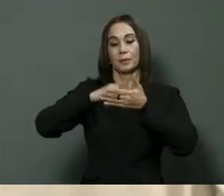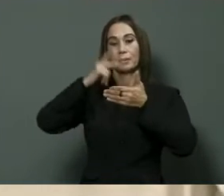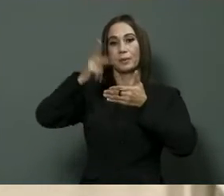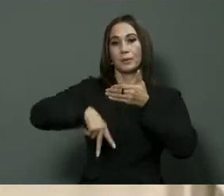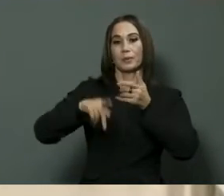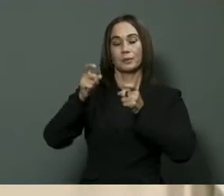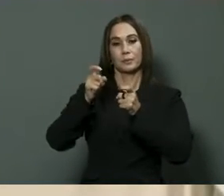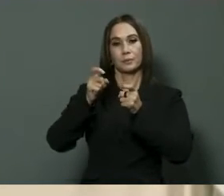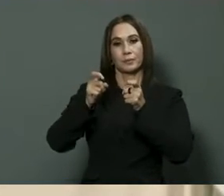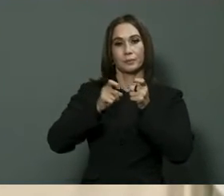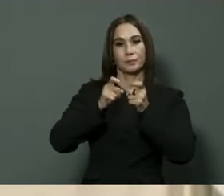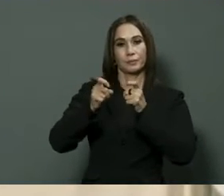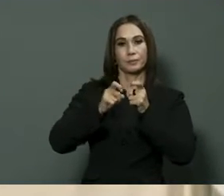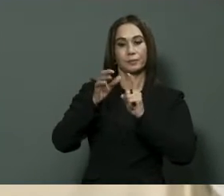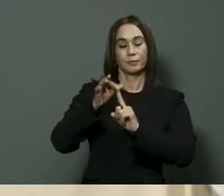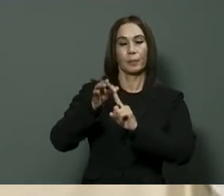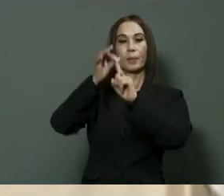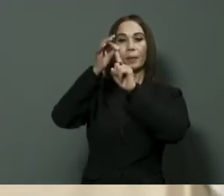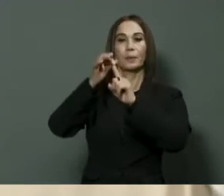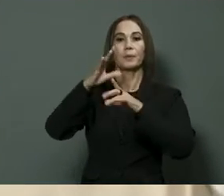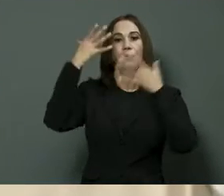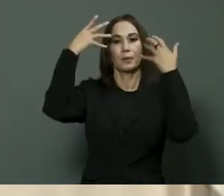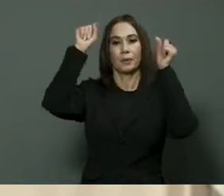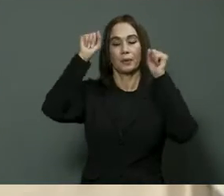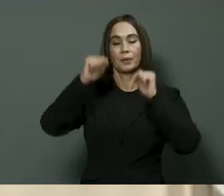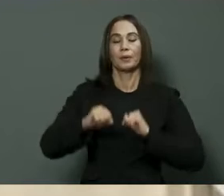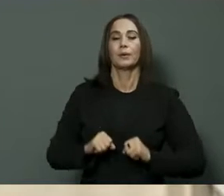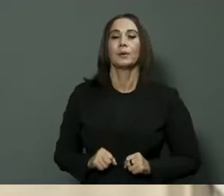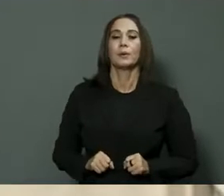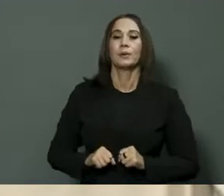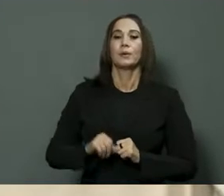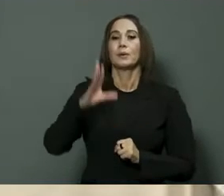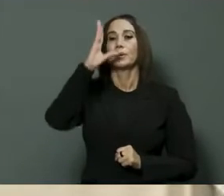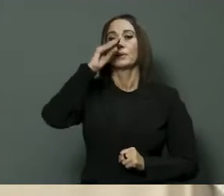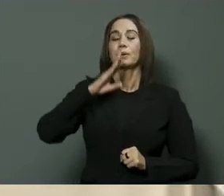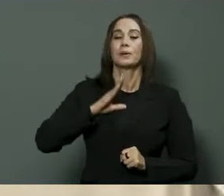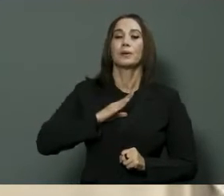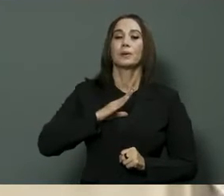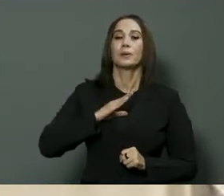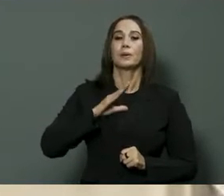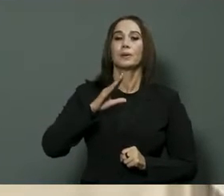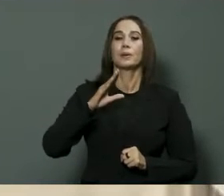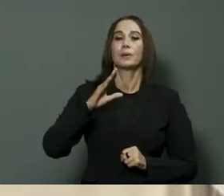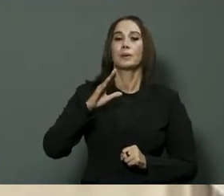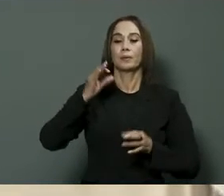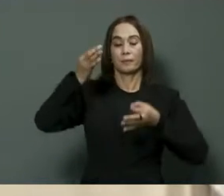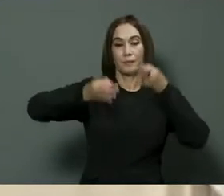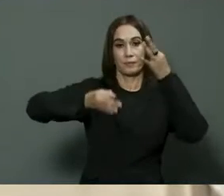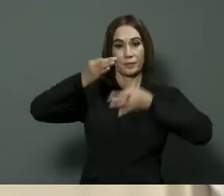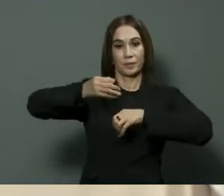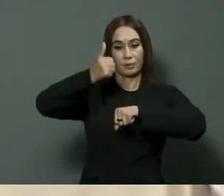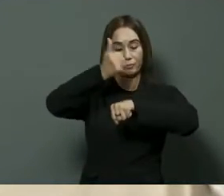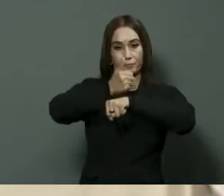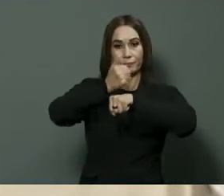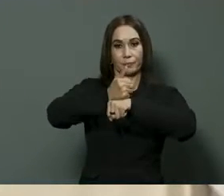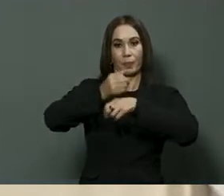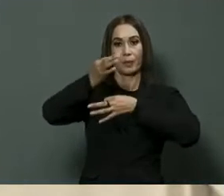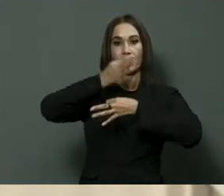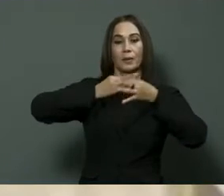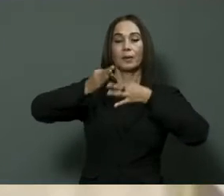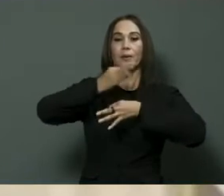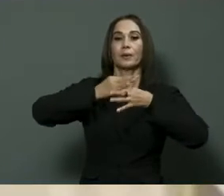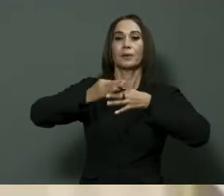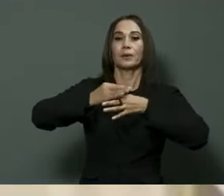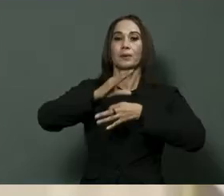Proyectos Estratégicos y Especiales de la Presidencia. Señora Smiley Rodríguez, fiscal titular de la provincia